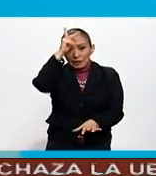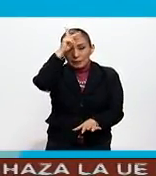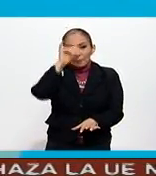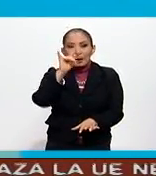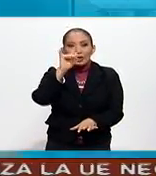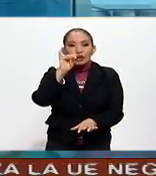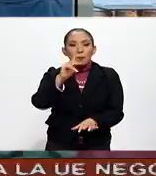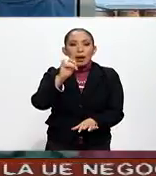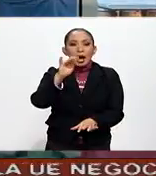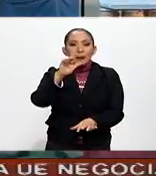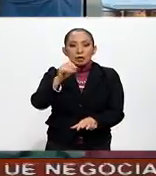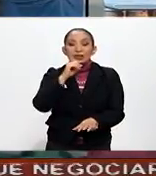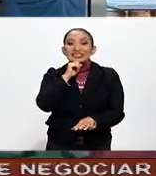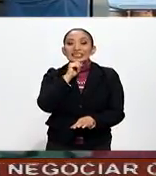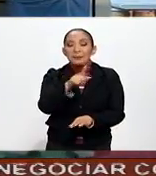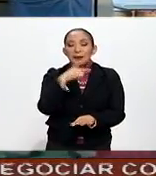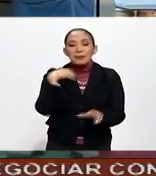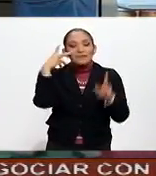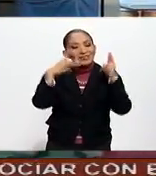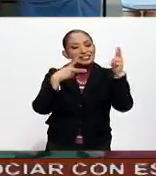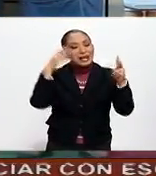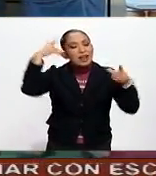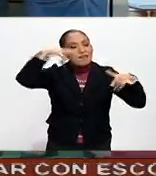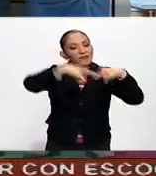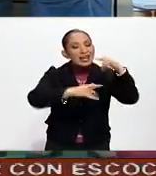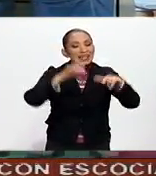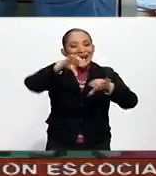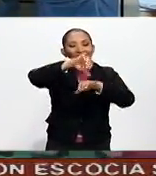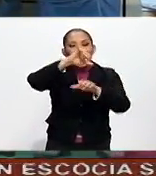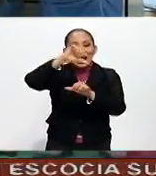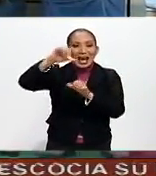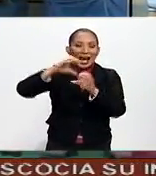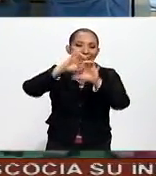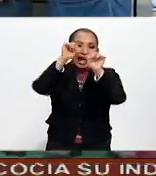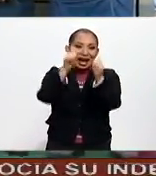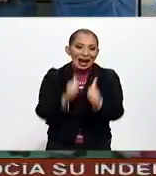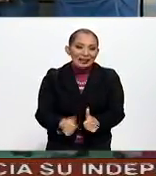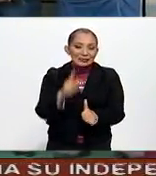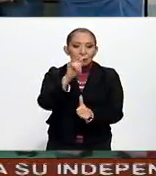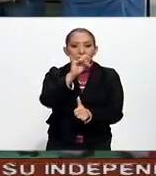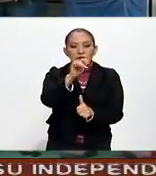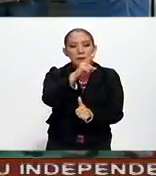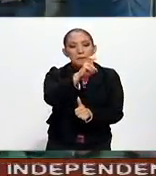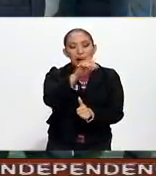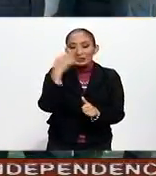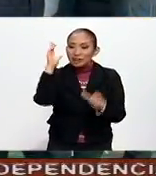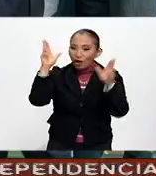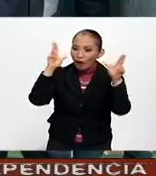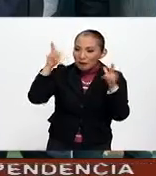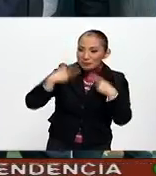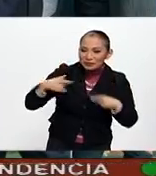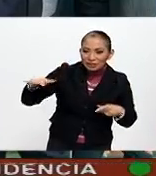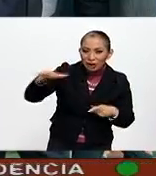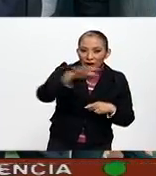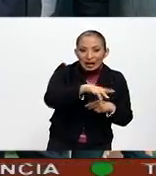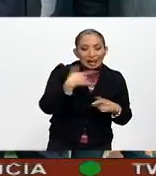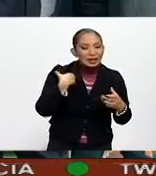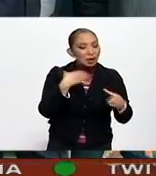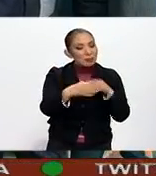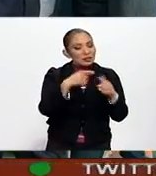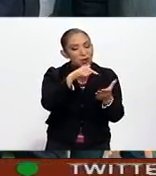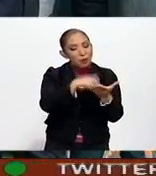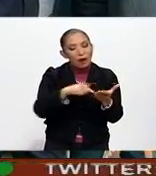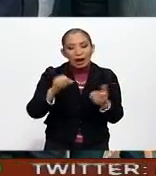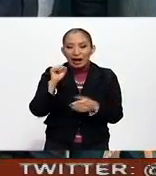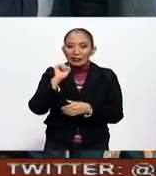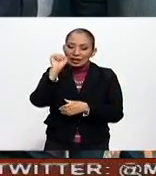Pablo Kuczynski. Además, visitaron la feria artesanal en la plaza de Puerto Varas, donde saludaron a los artesanos y comerciantes de la